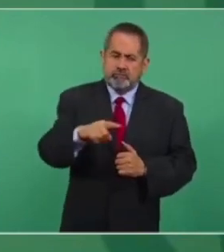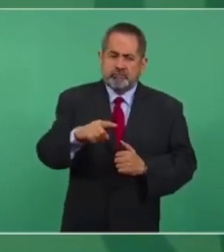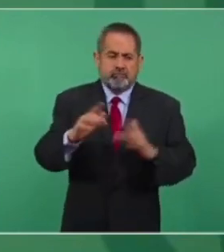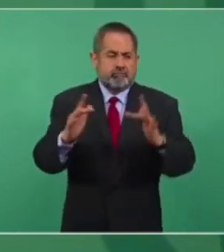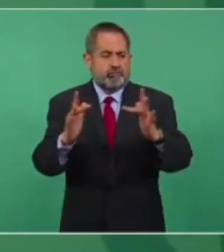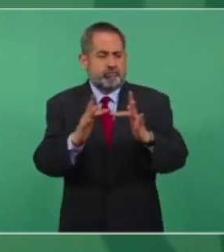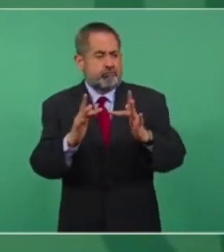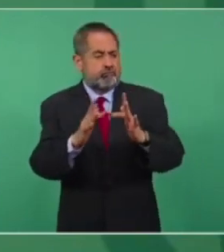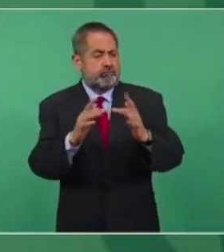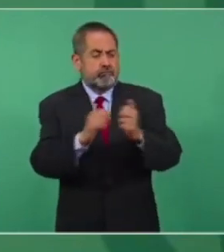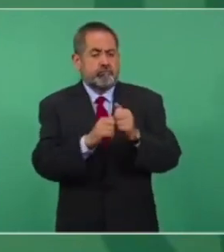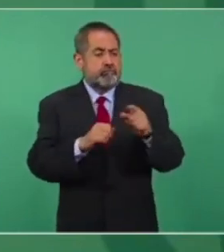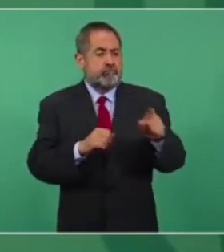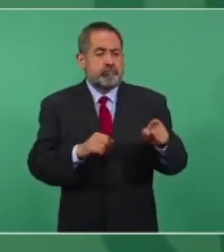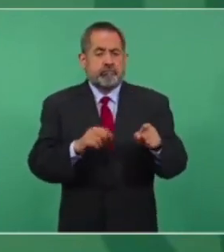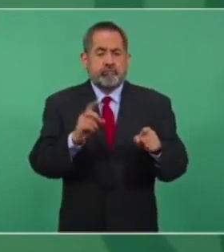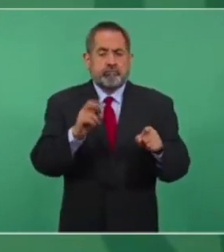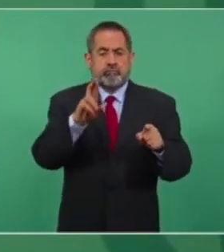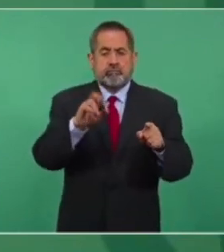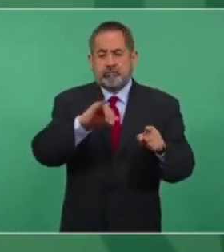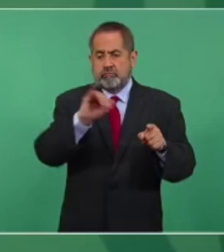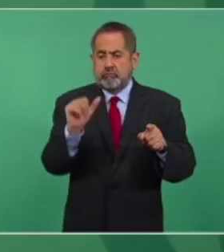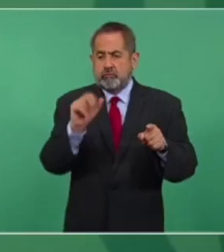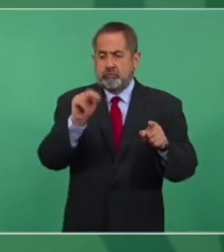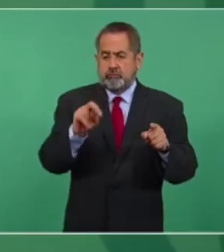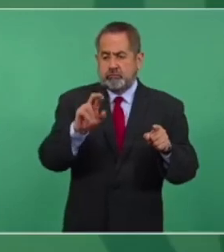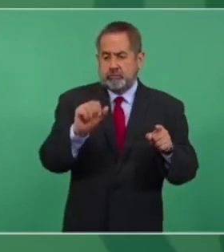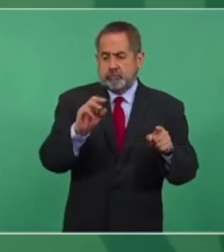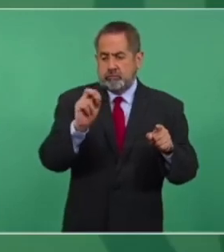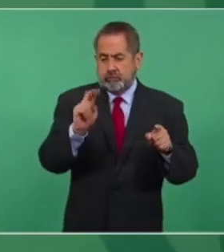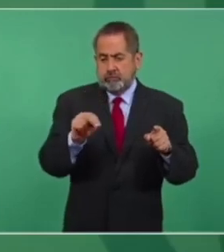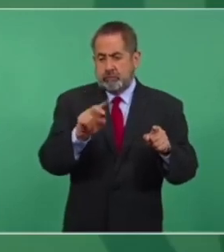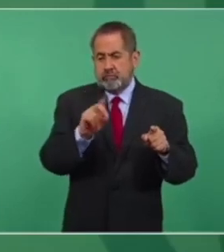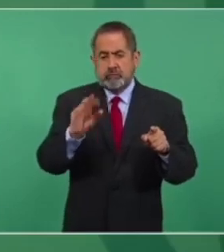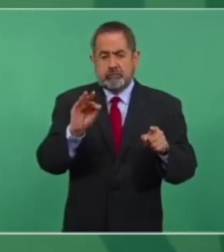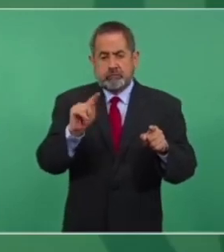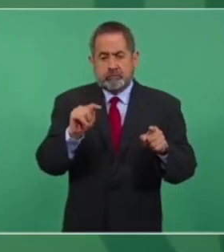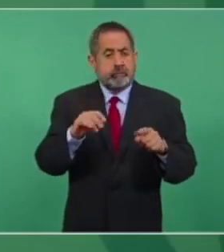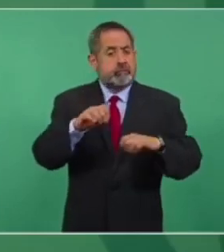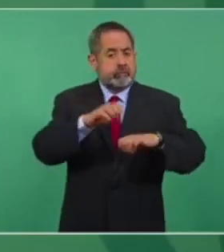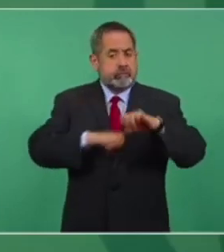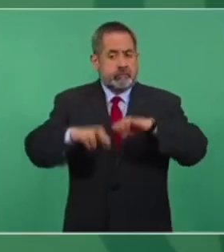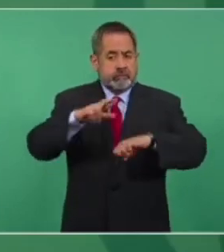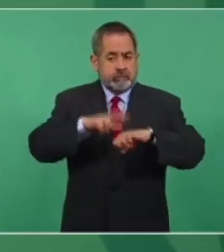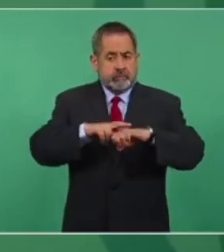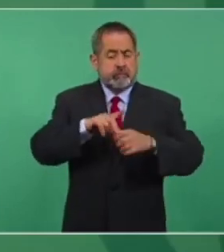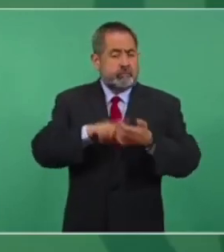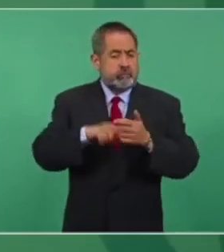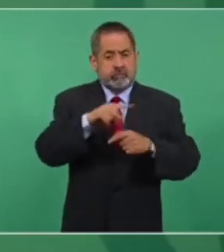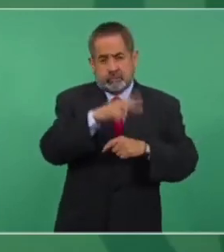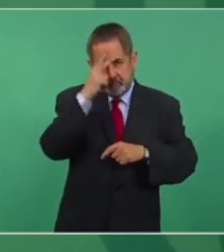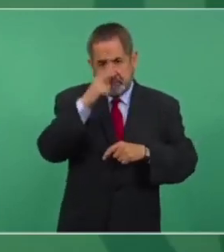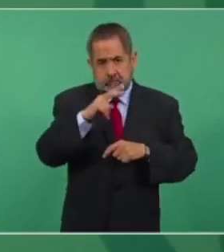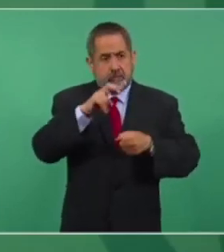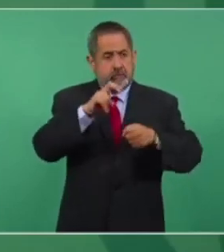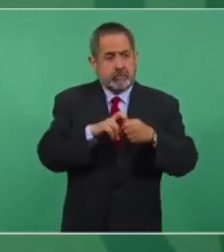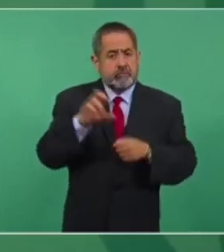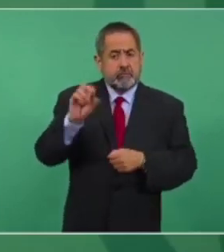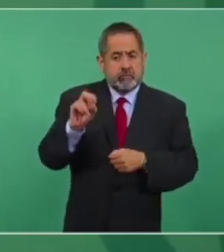doctor Juan Ramón de la Fuente, que es el embajador de México en la